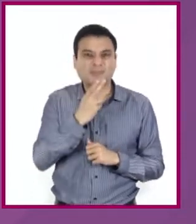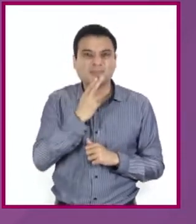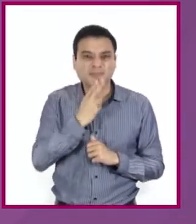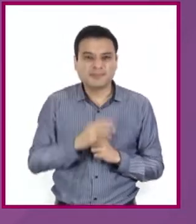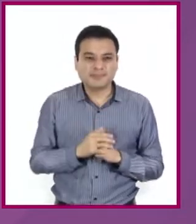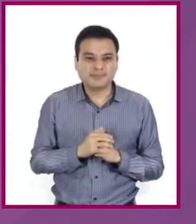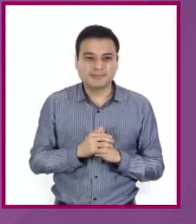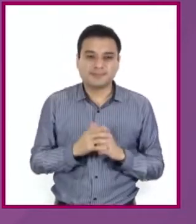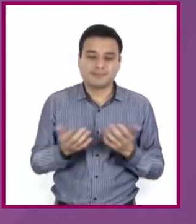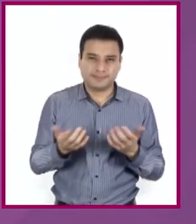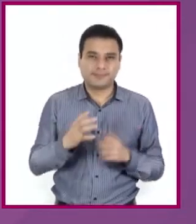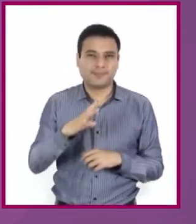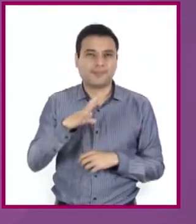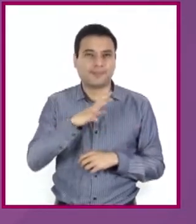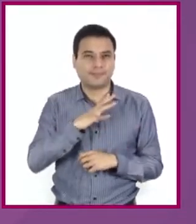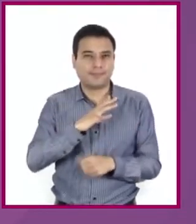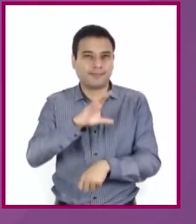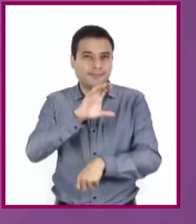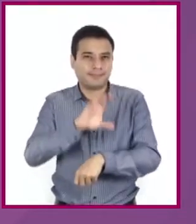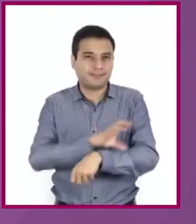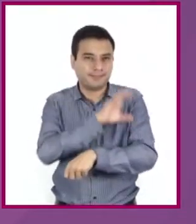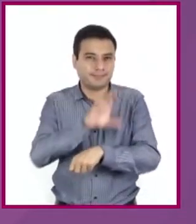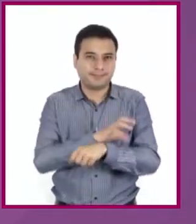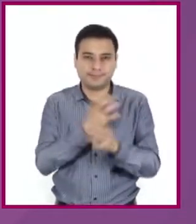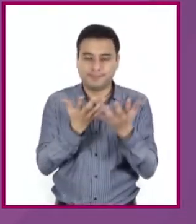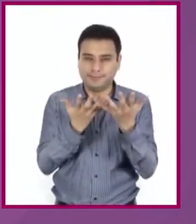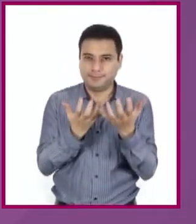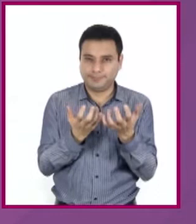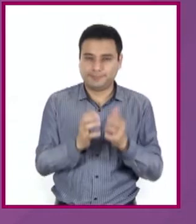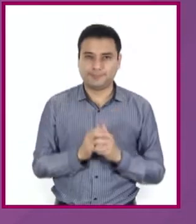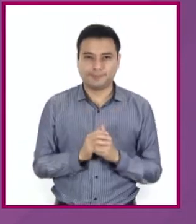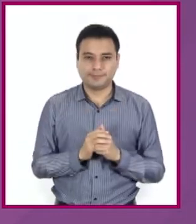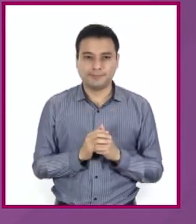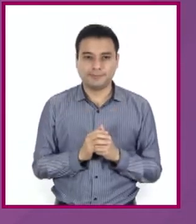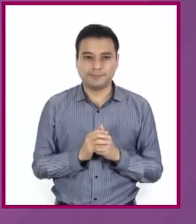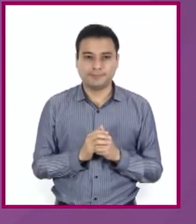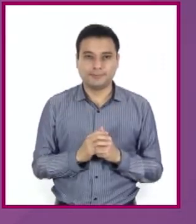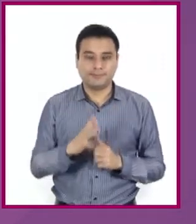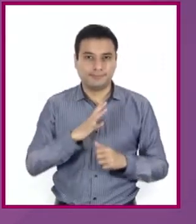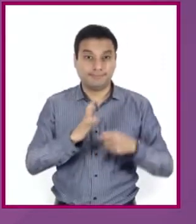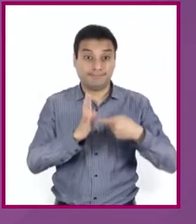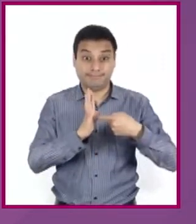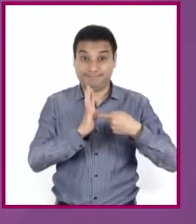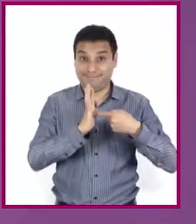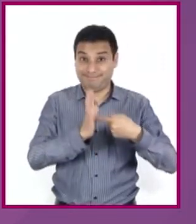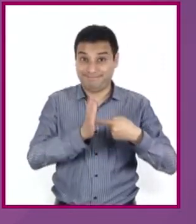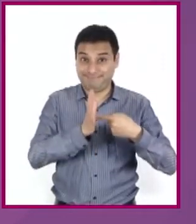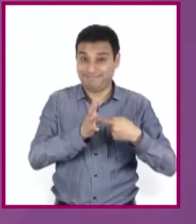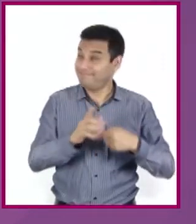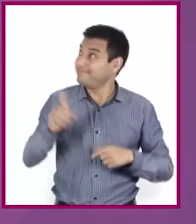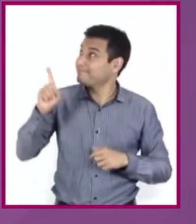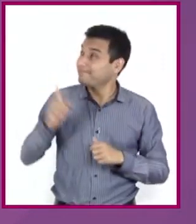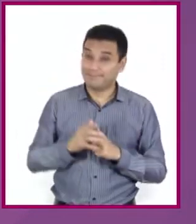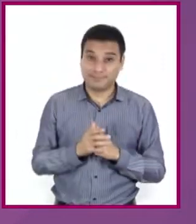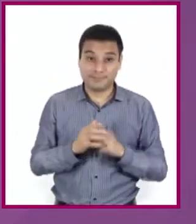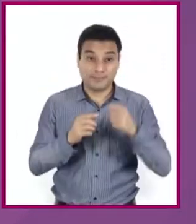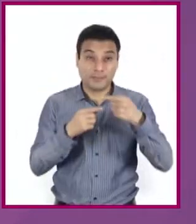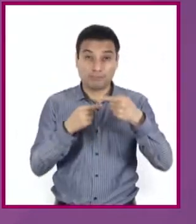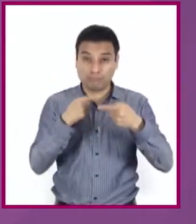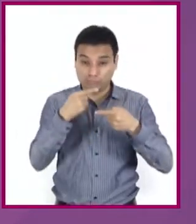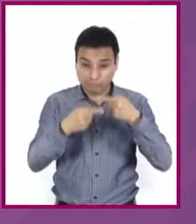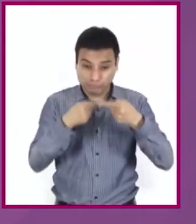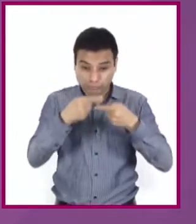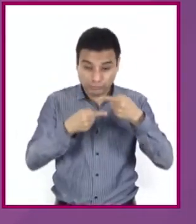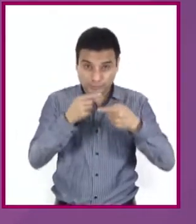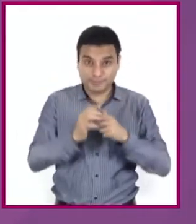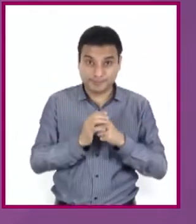inducción electromagnética como principio de funcionamiento. Se hace girar una turbina que, dentro de un campo magnético,